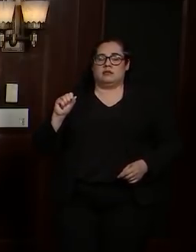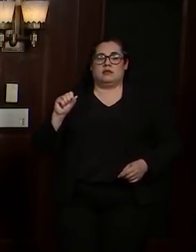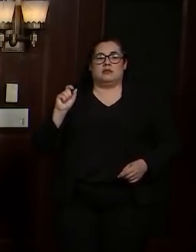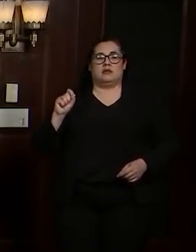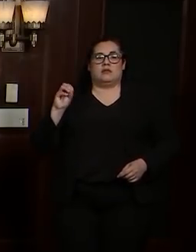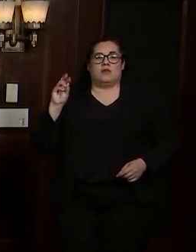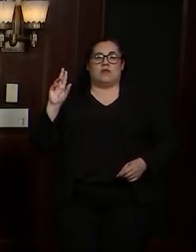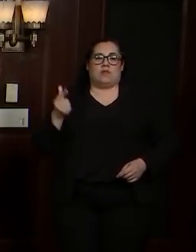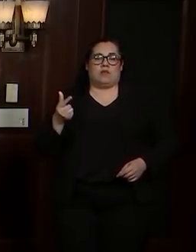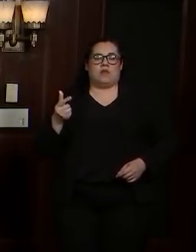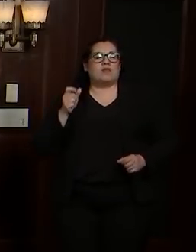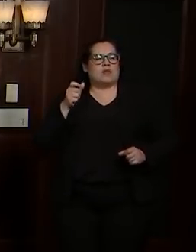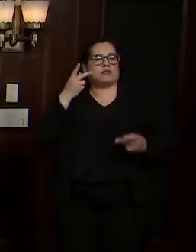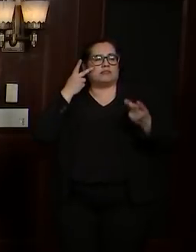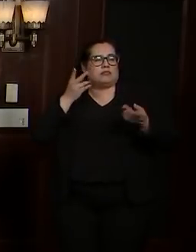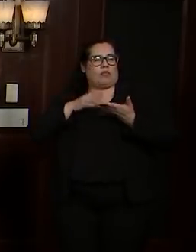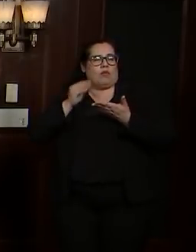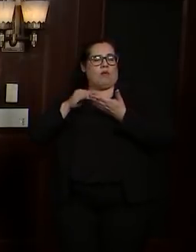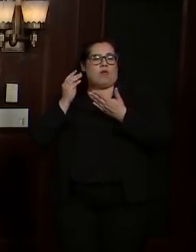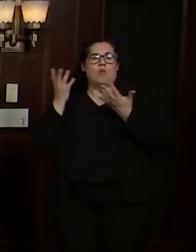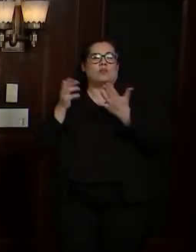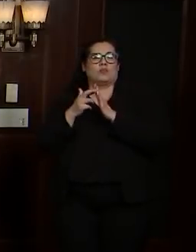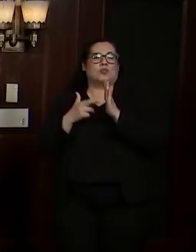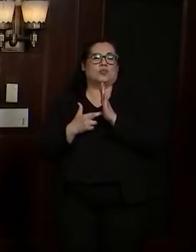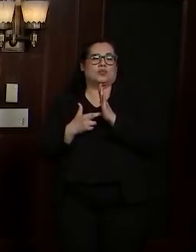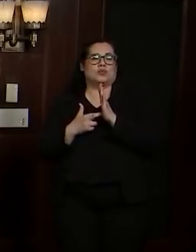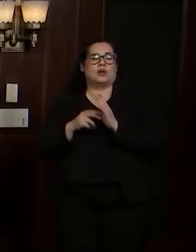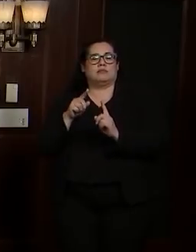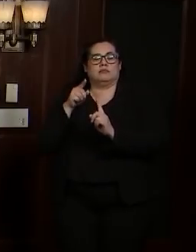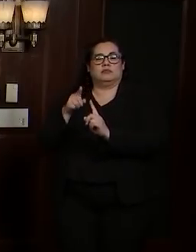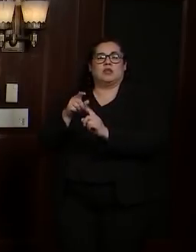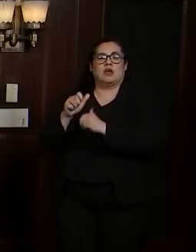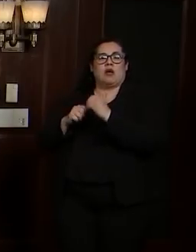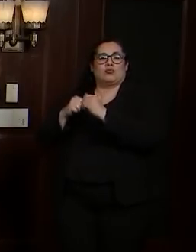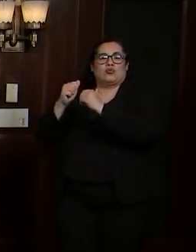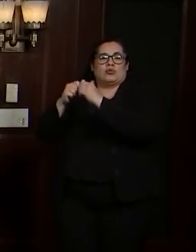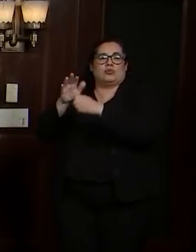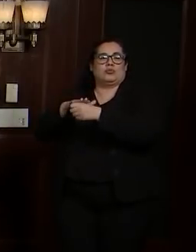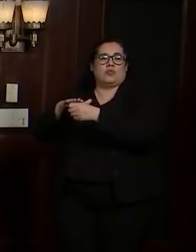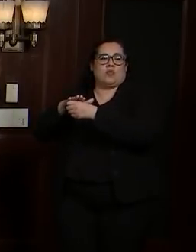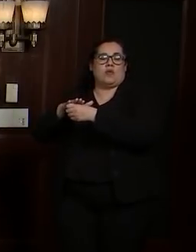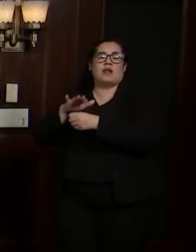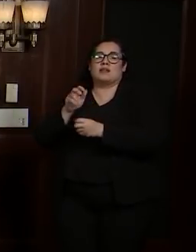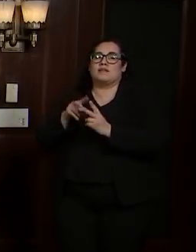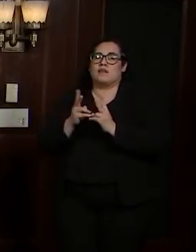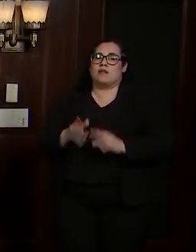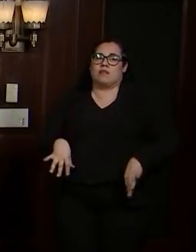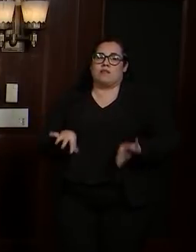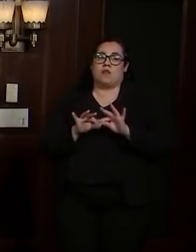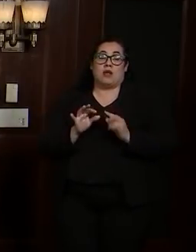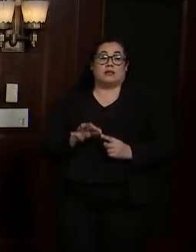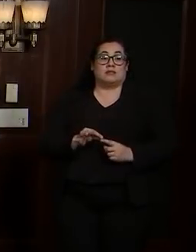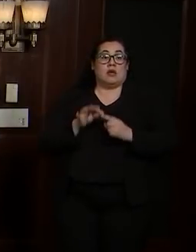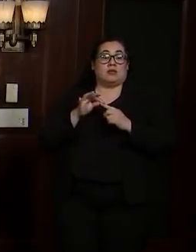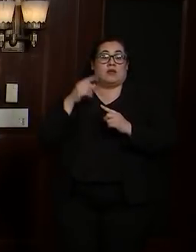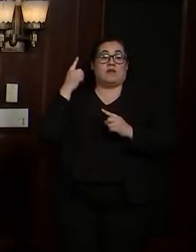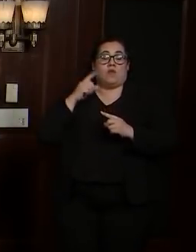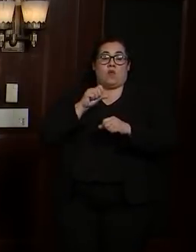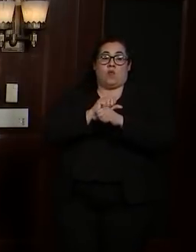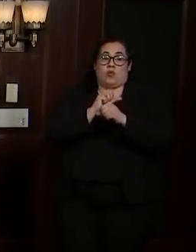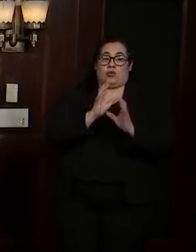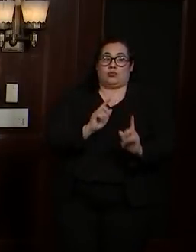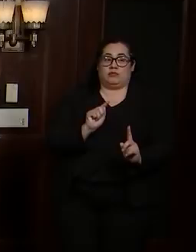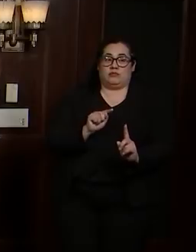ladbs.org para conocer las reglas en sitios de construcción. Es muy importante, especialmente por los